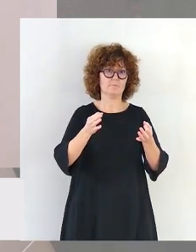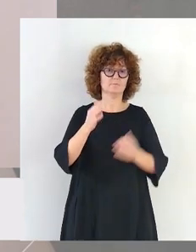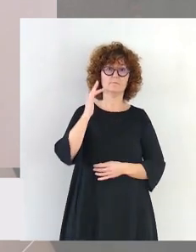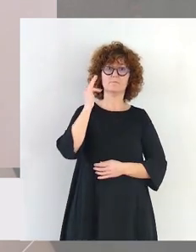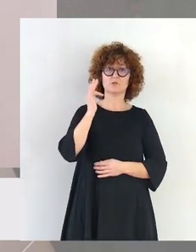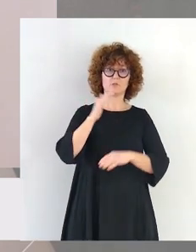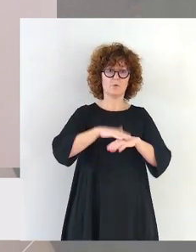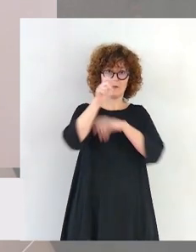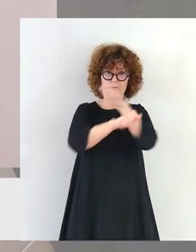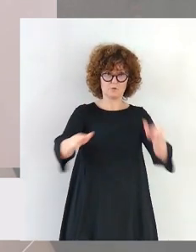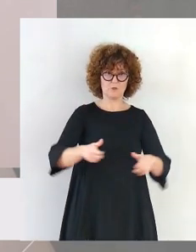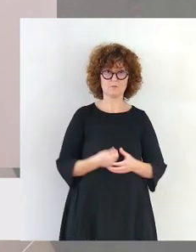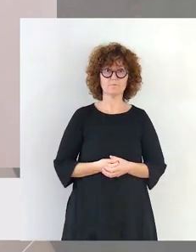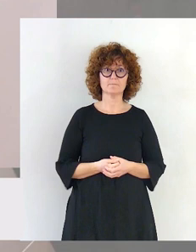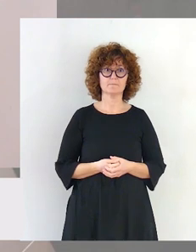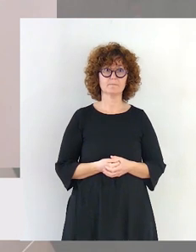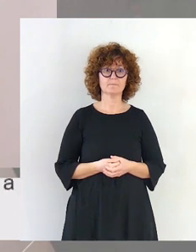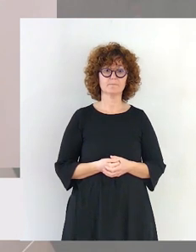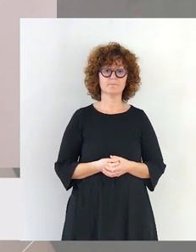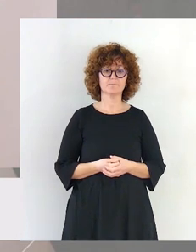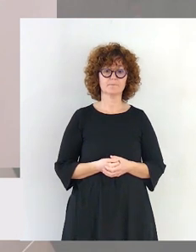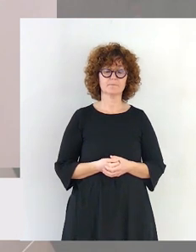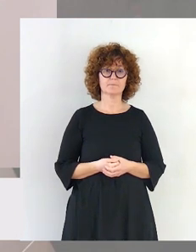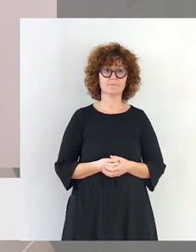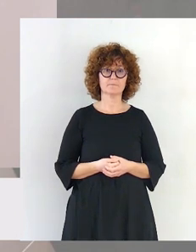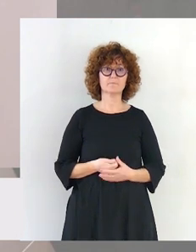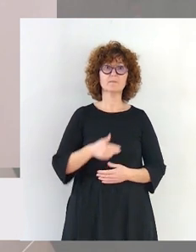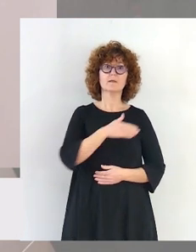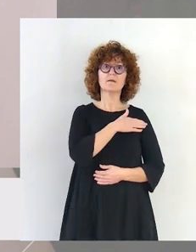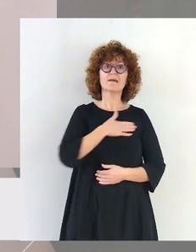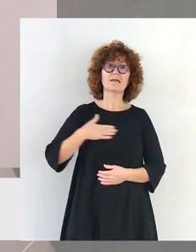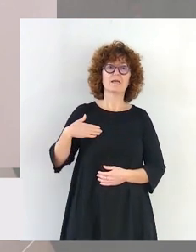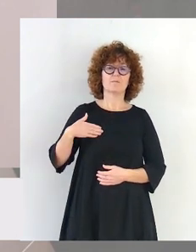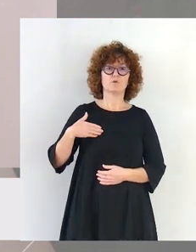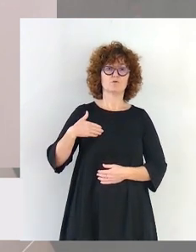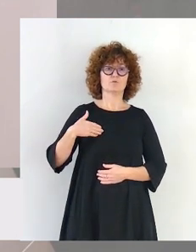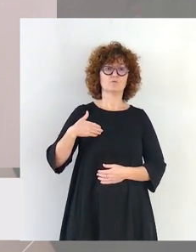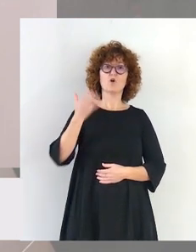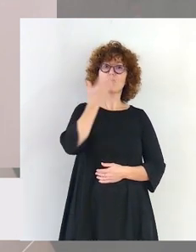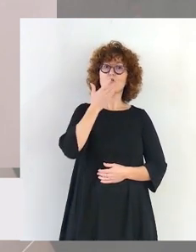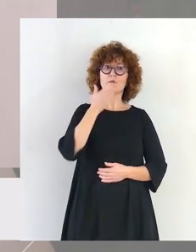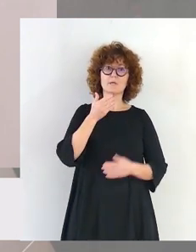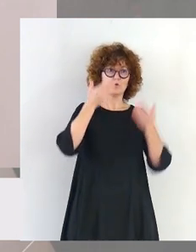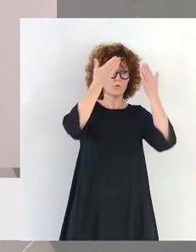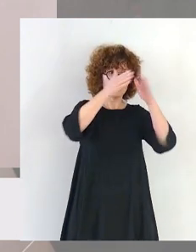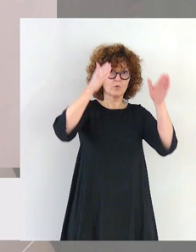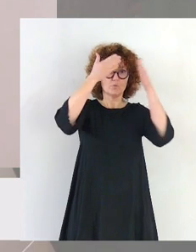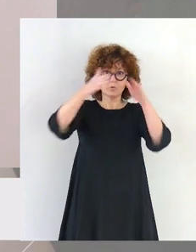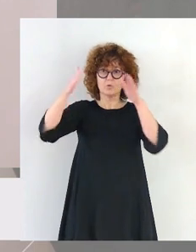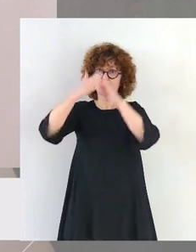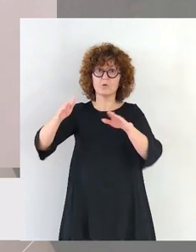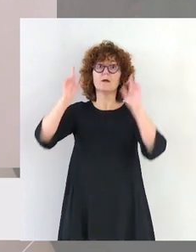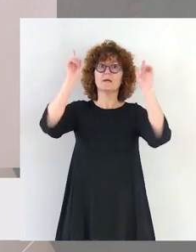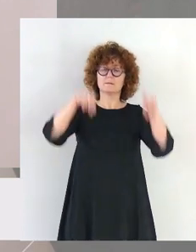las personas queremos abrir espacios de conocimiento y profundización sobre las